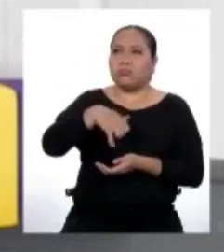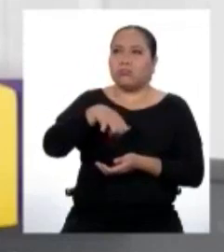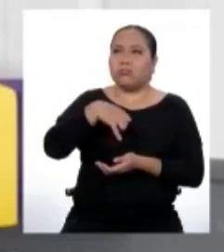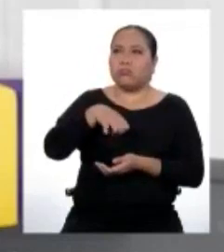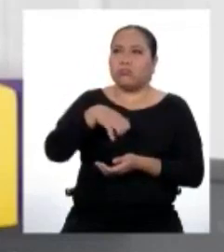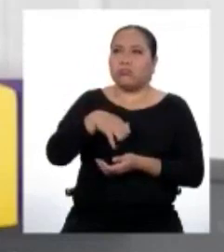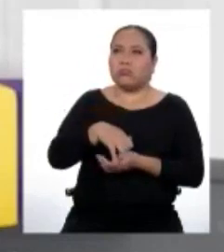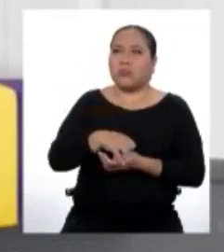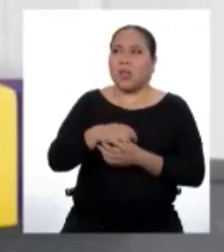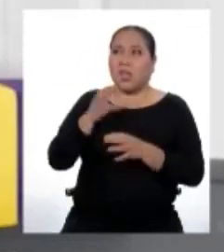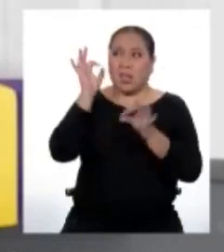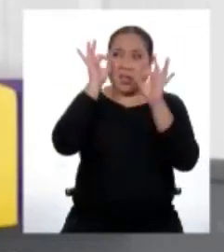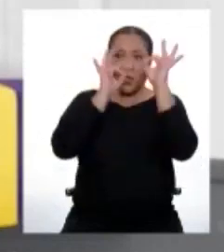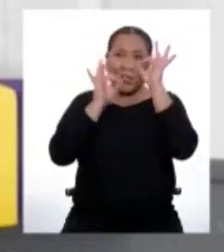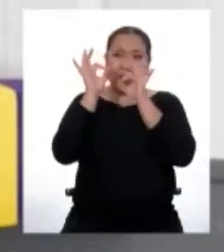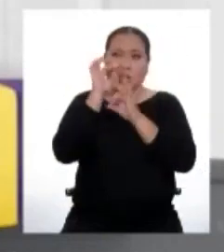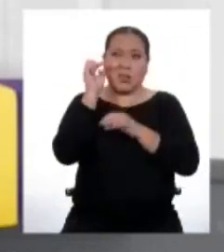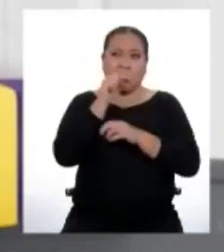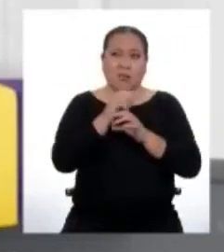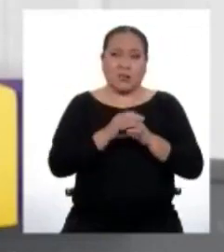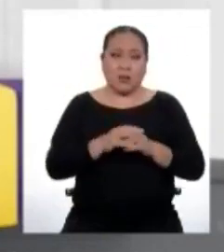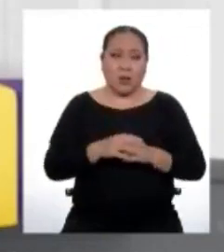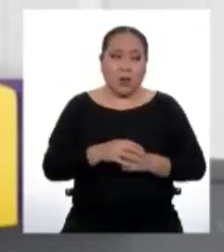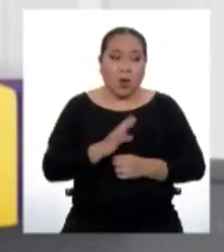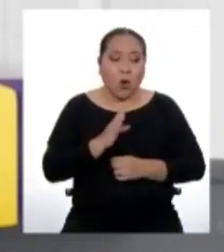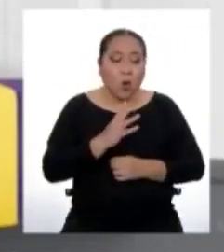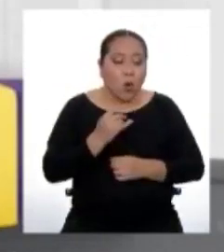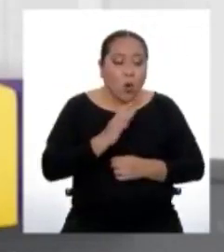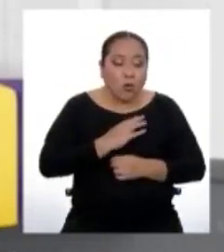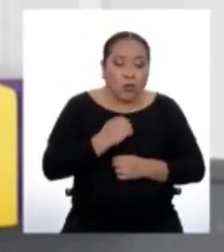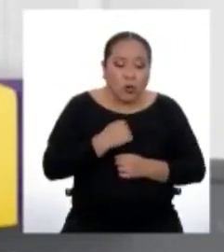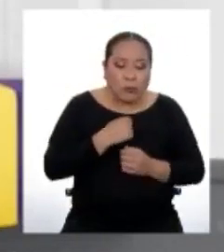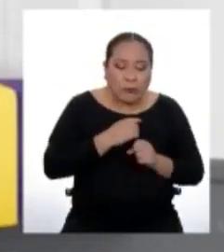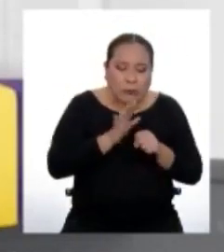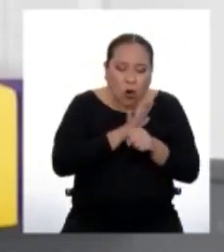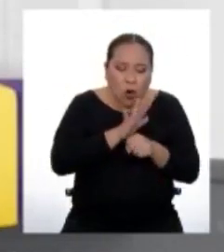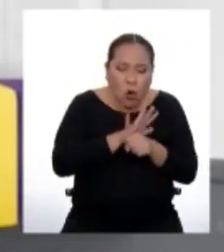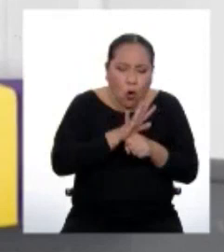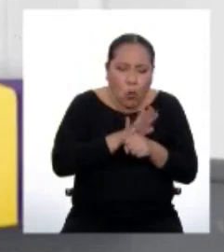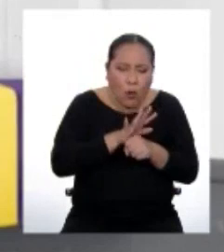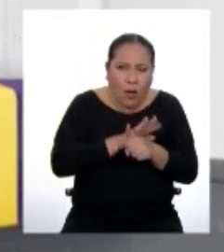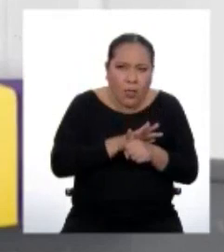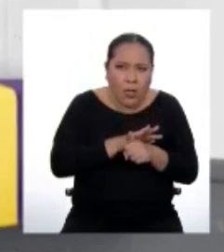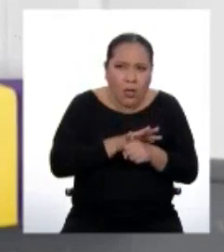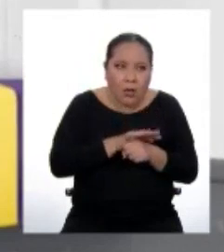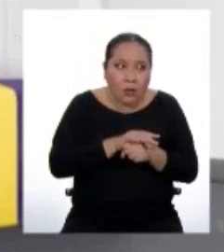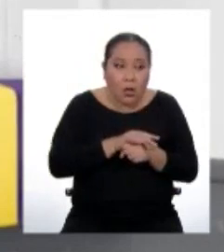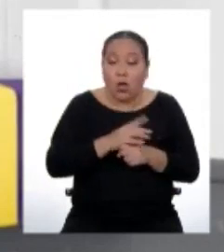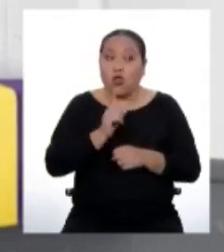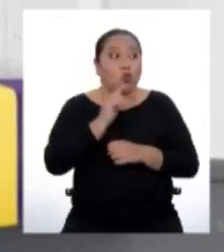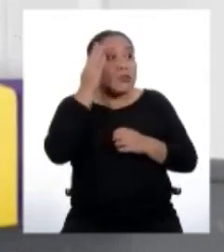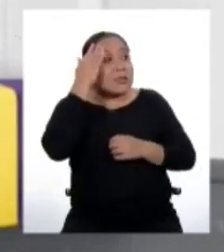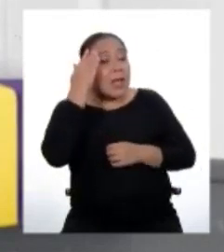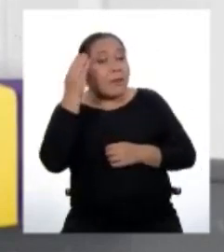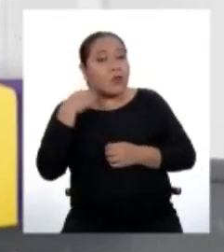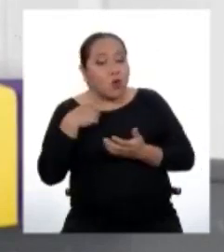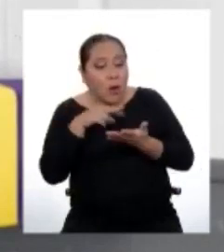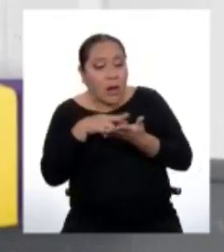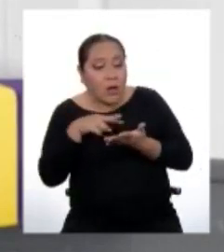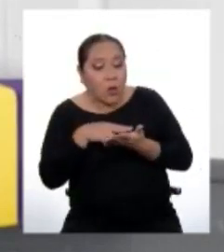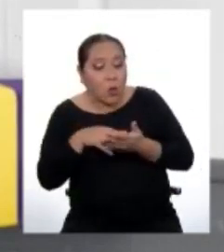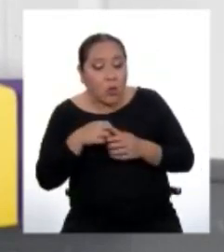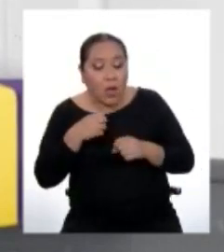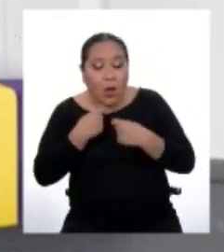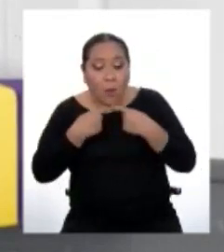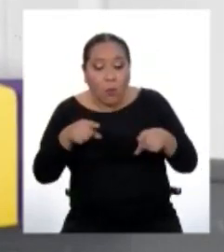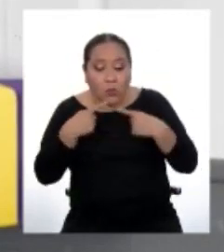me puede distraer de lo más importante. Aló, oye, estoy un poco ocupado. Jonathan, no sabes. Acabo de leer una publicación